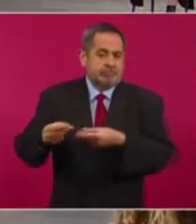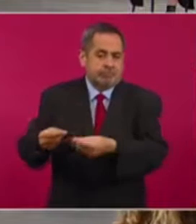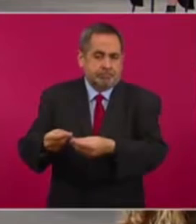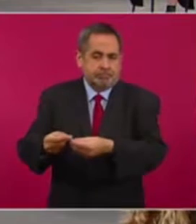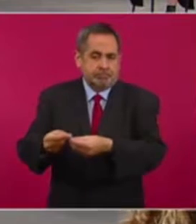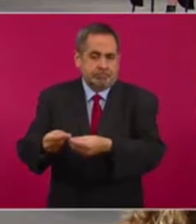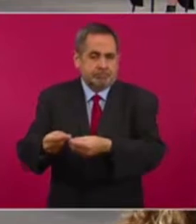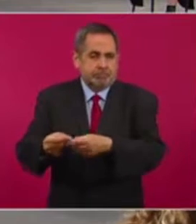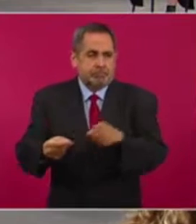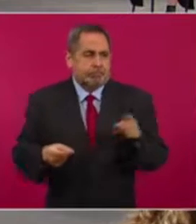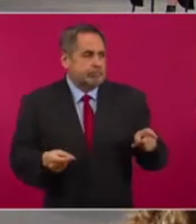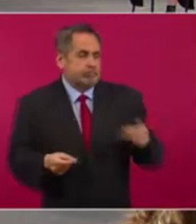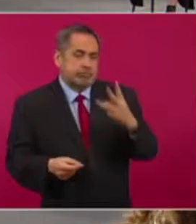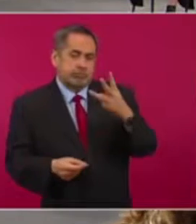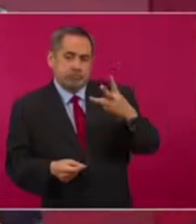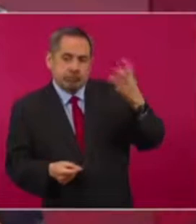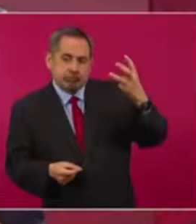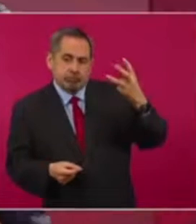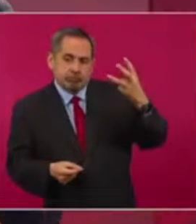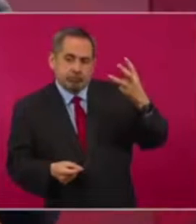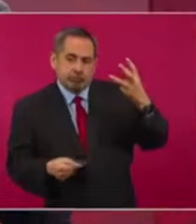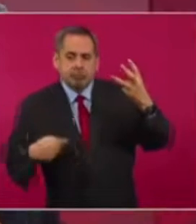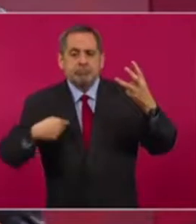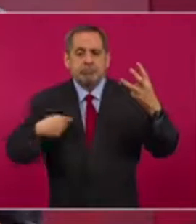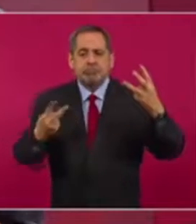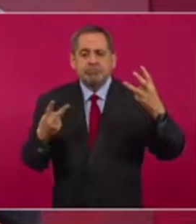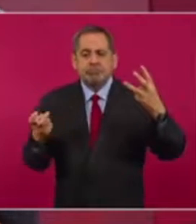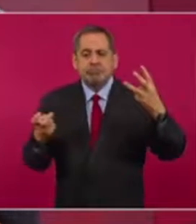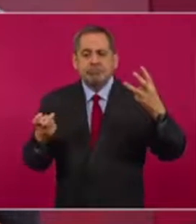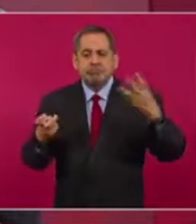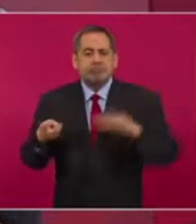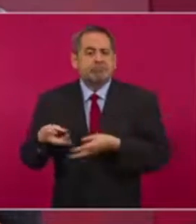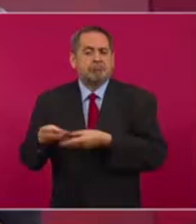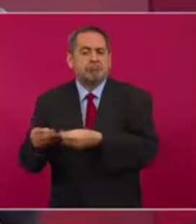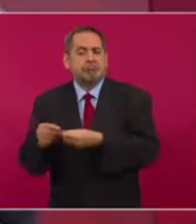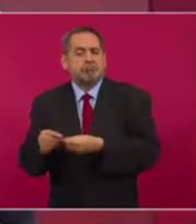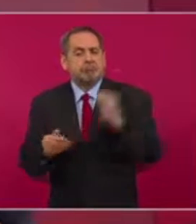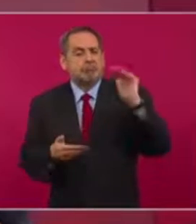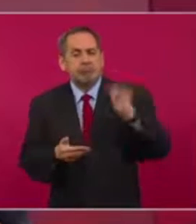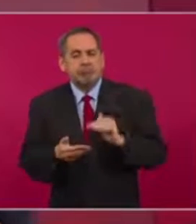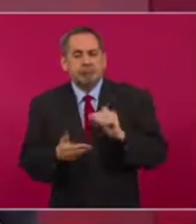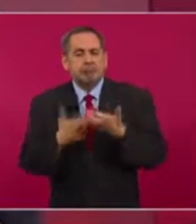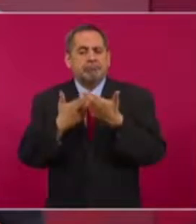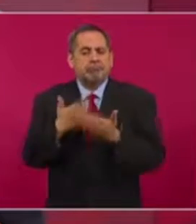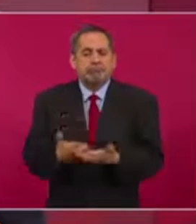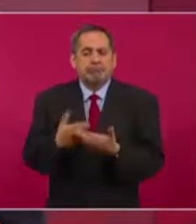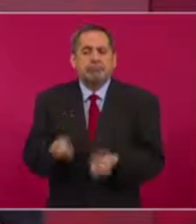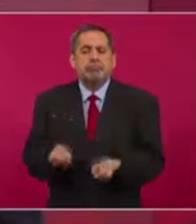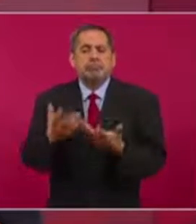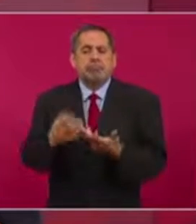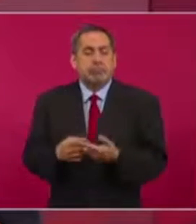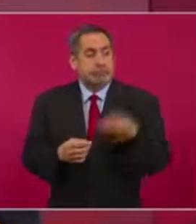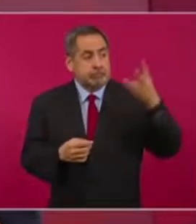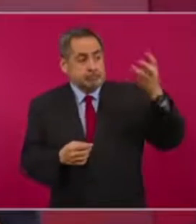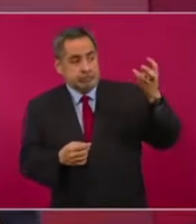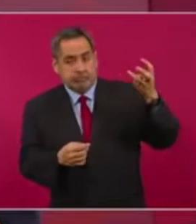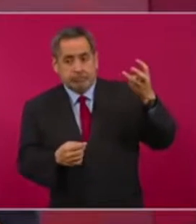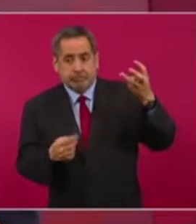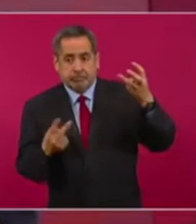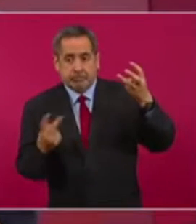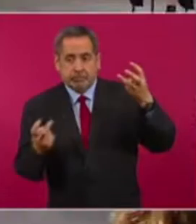para 300,000 que tenían estimado. ¿Cuánto es el ahorro? Sí,